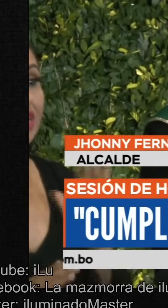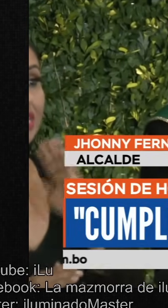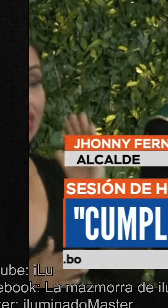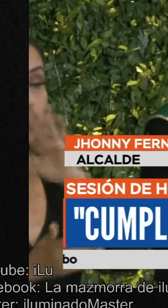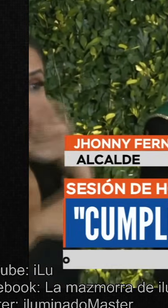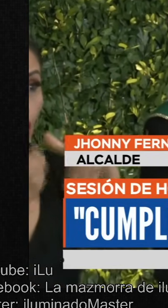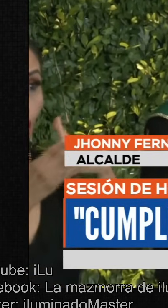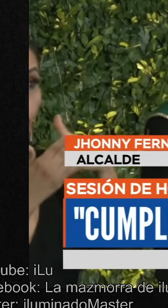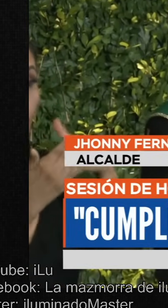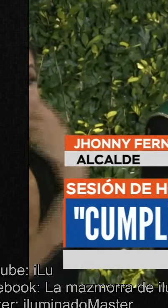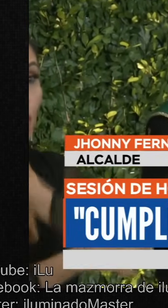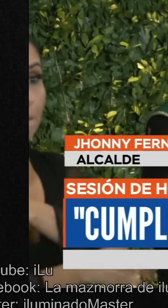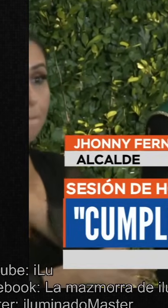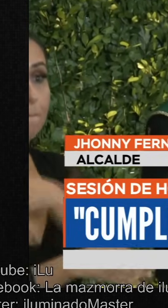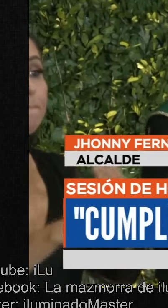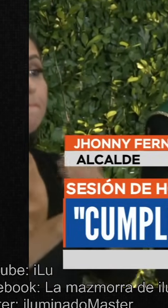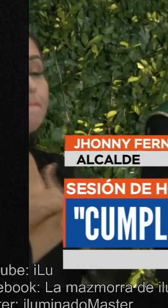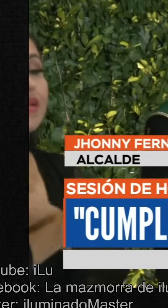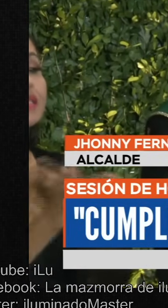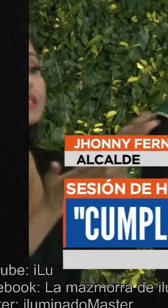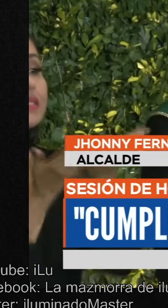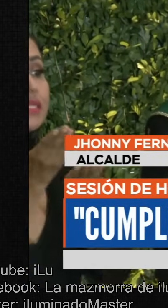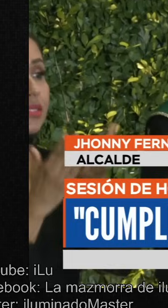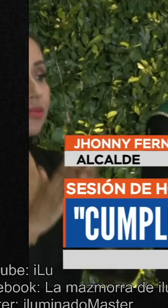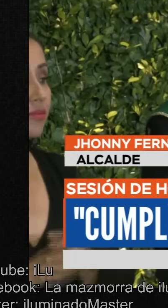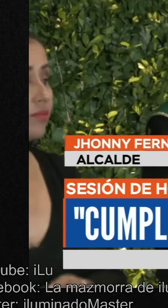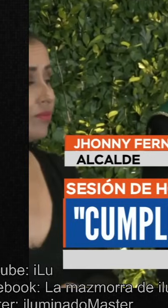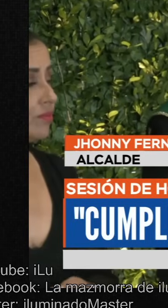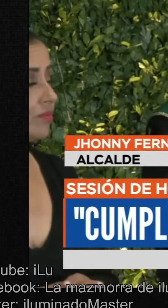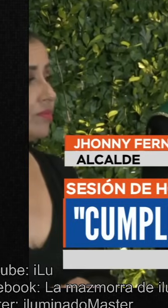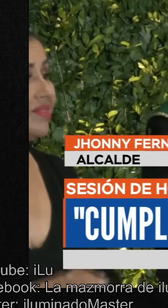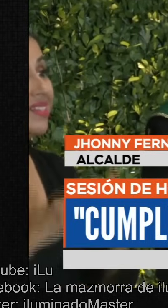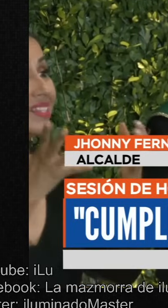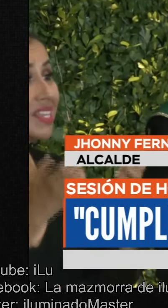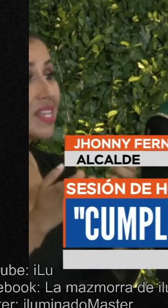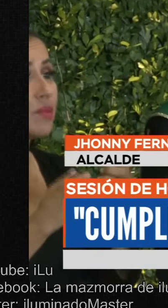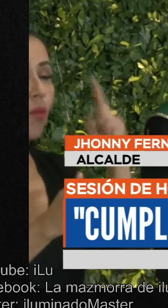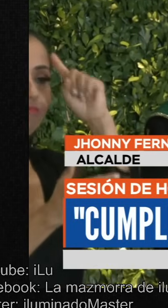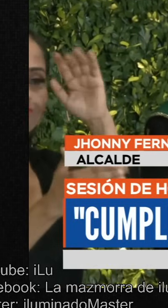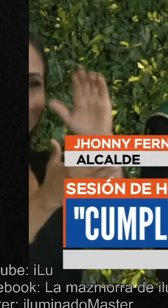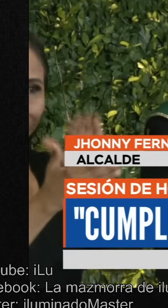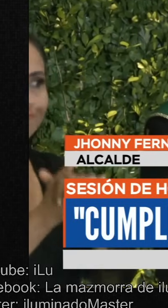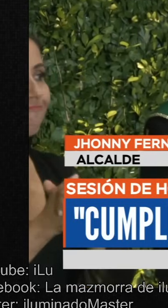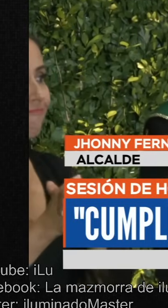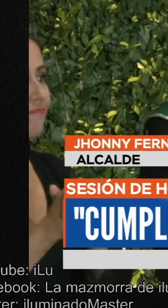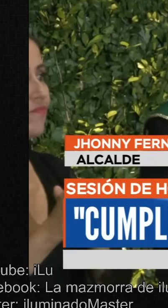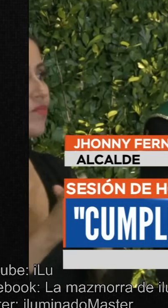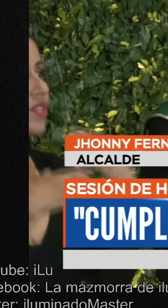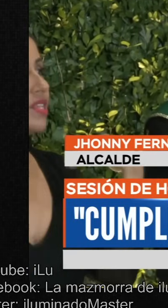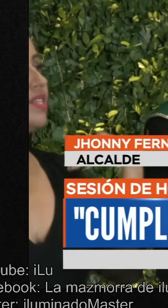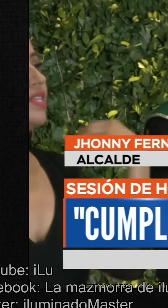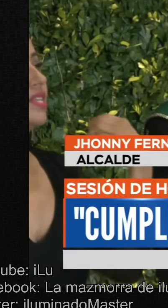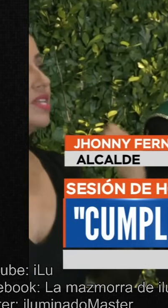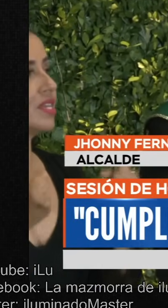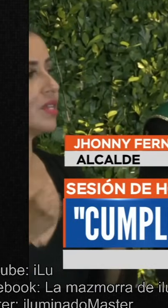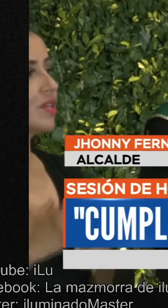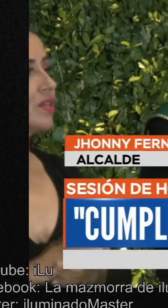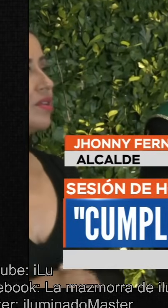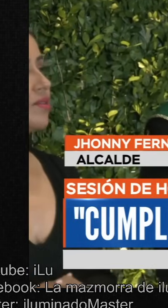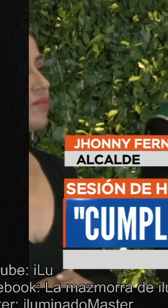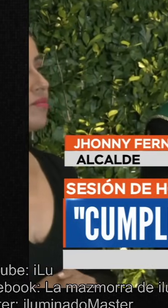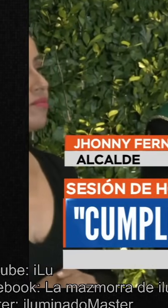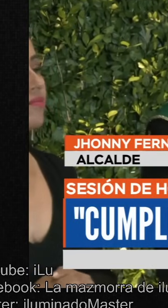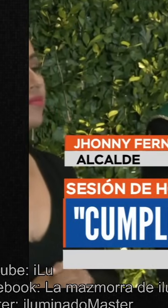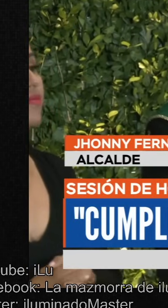nuestros centros están mejorando en su servicio. Y lo que queremos es apostar a que la salud